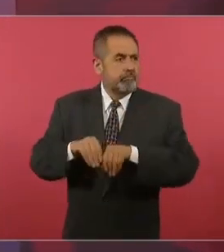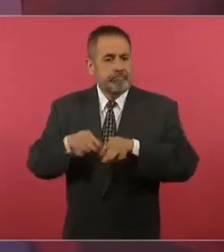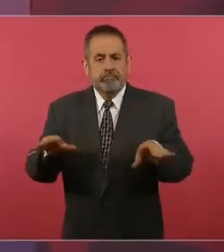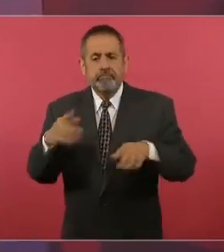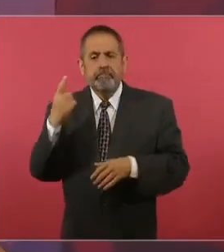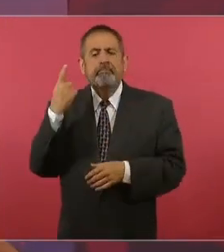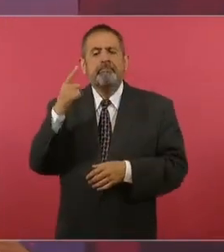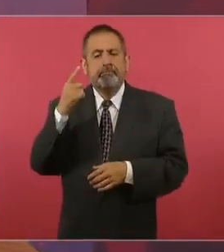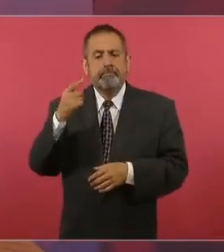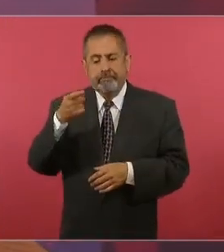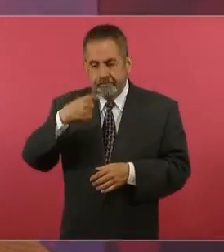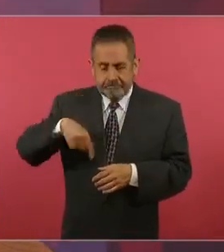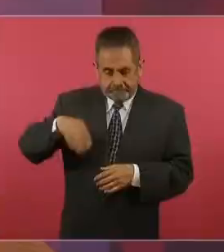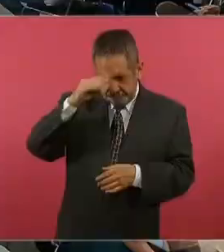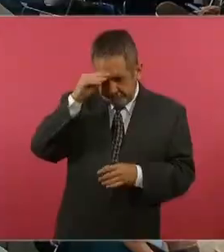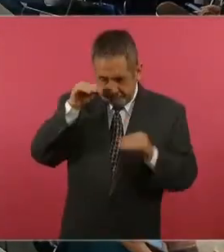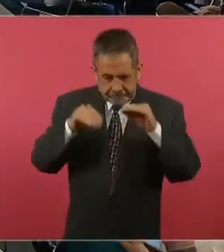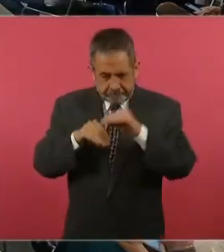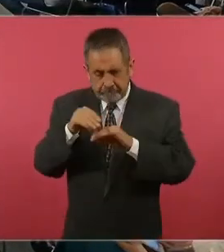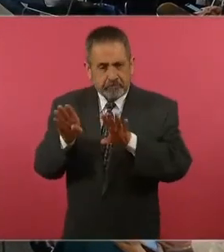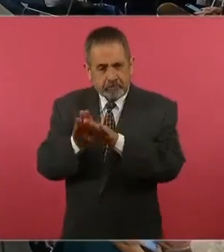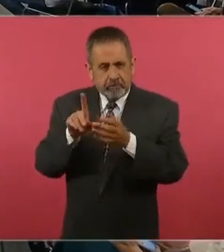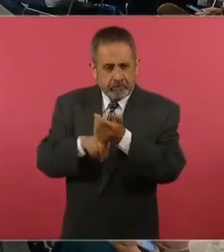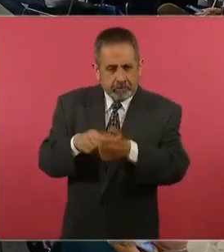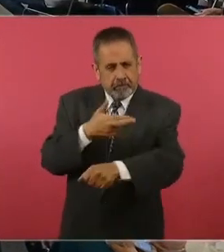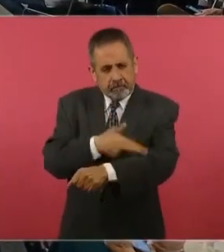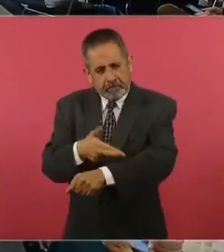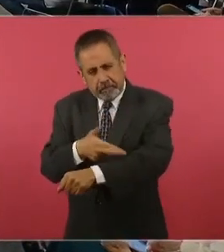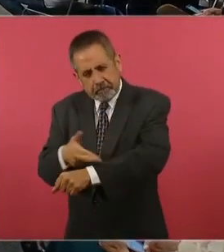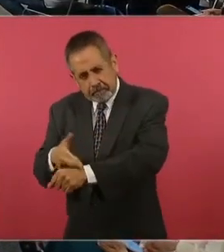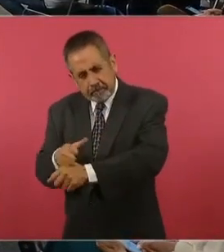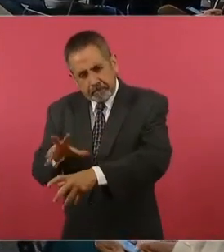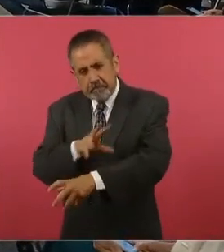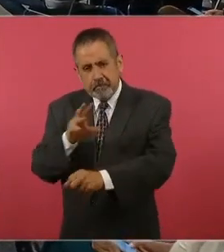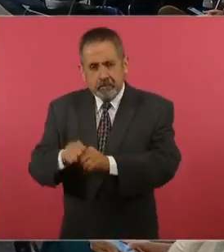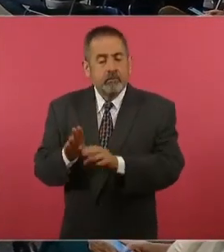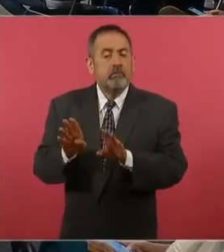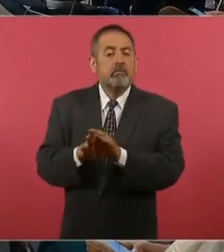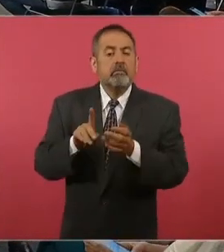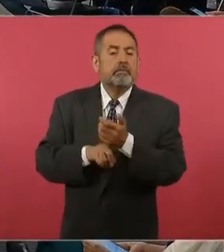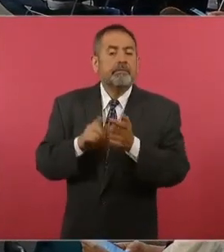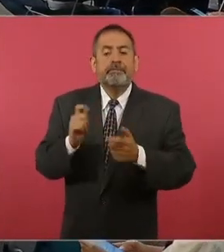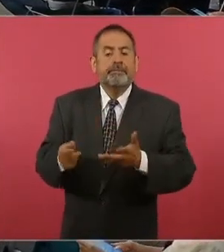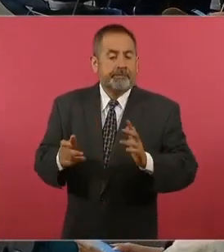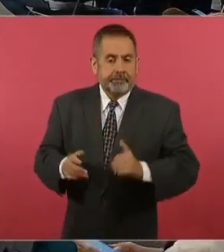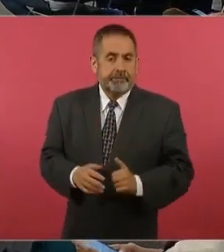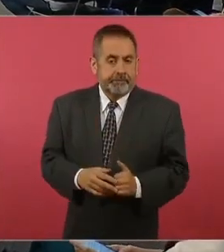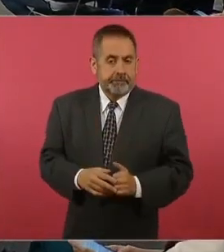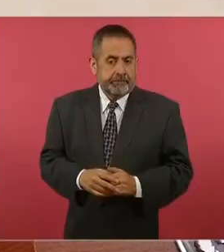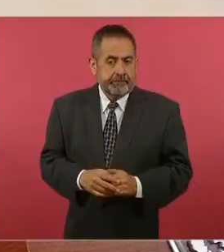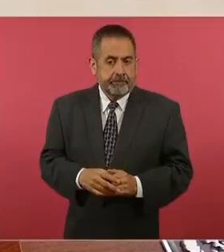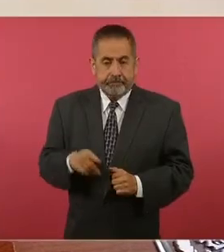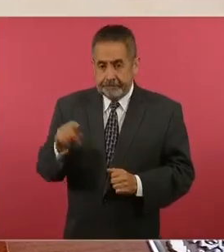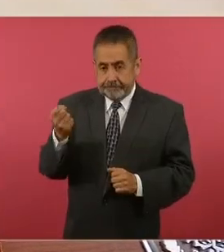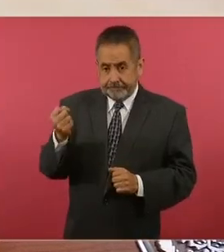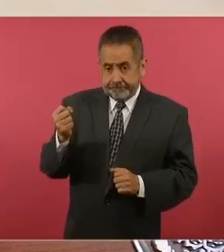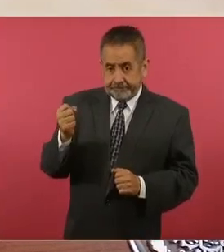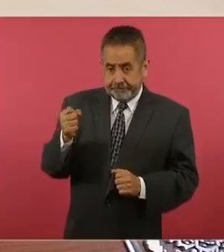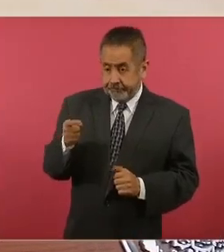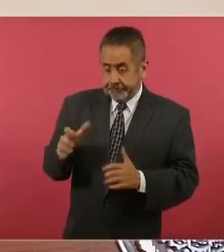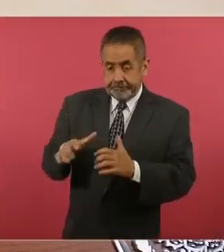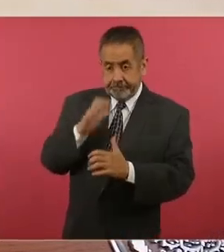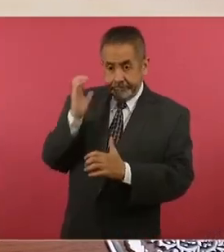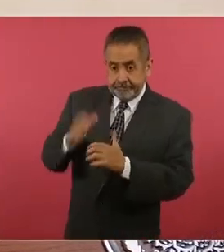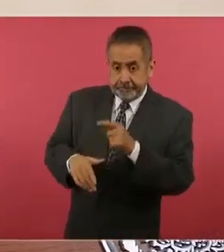para que también se vaya consolidando la operación, de modo que en septiembre que